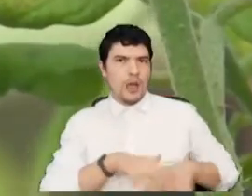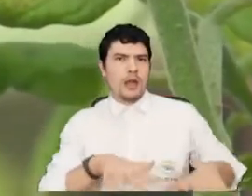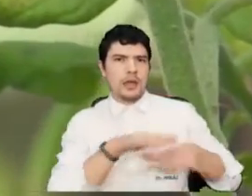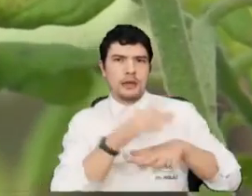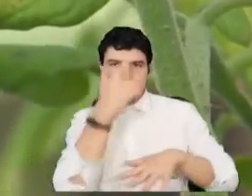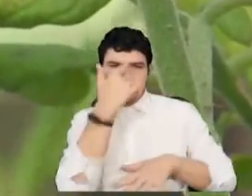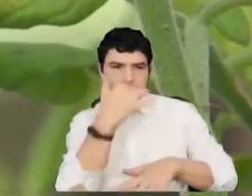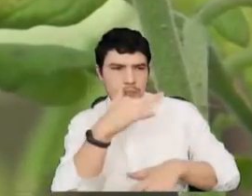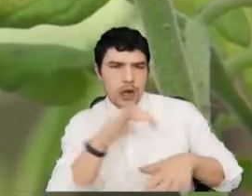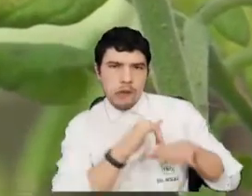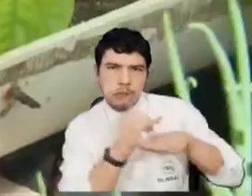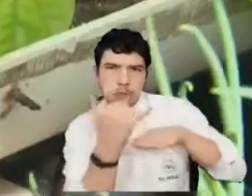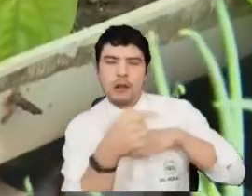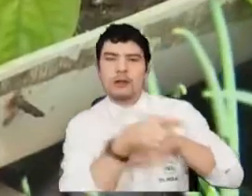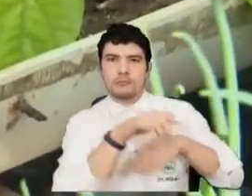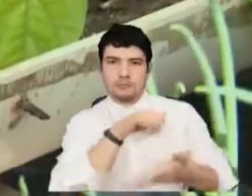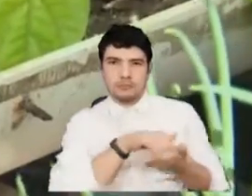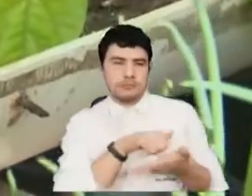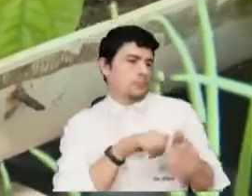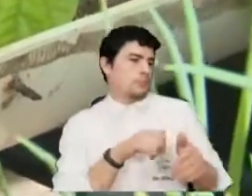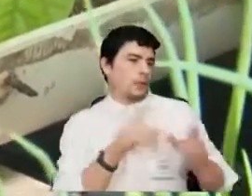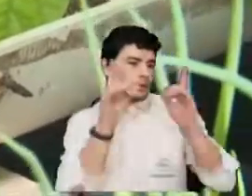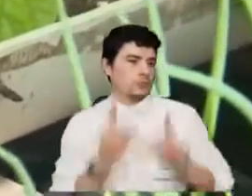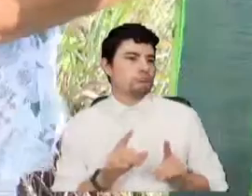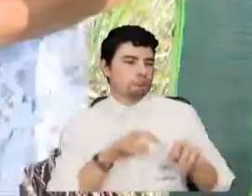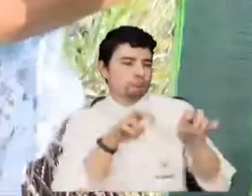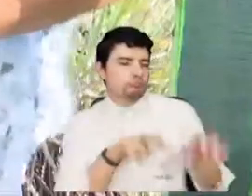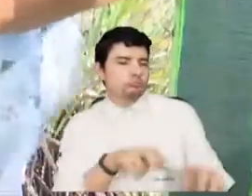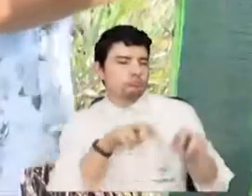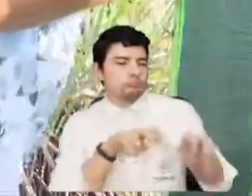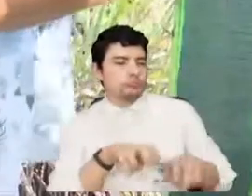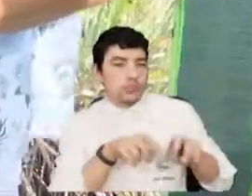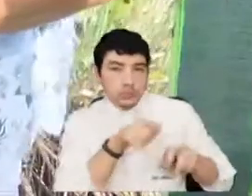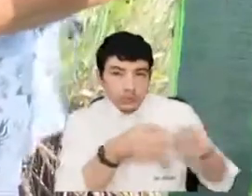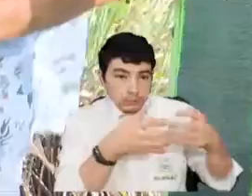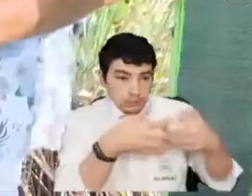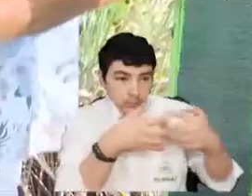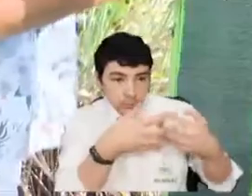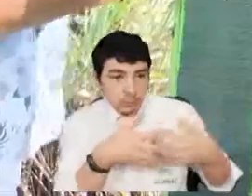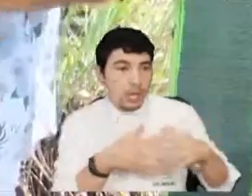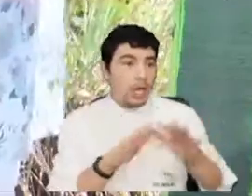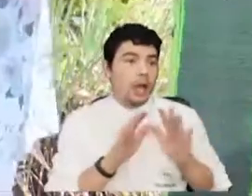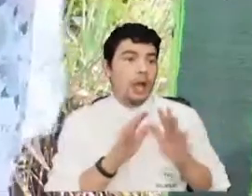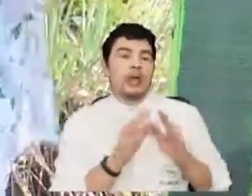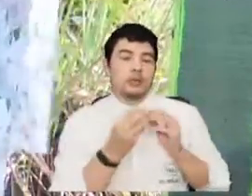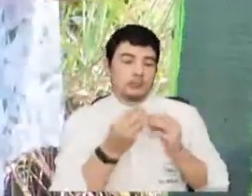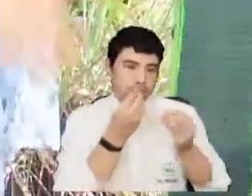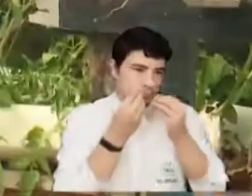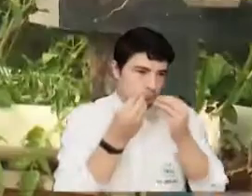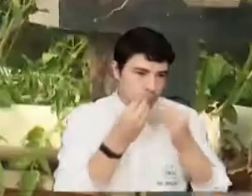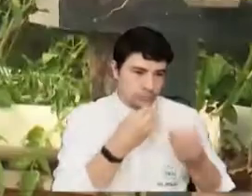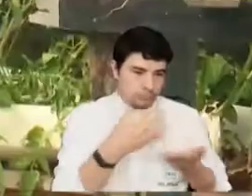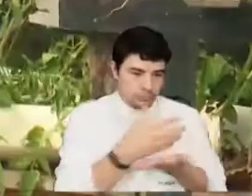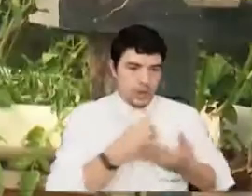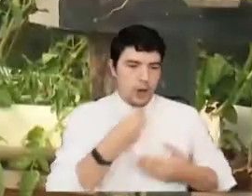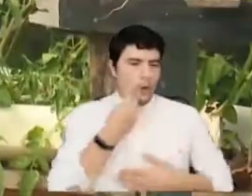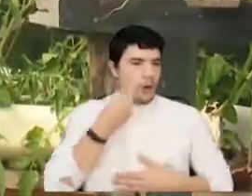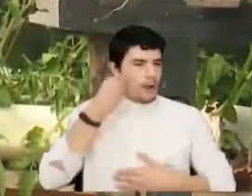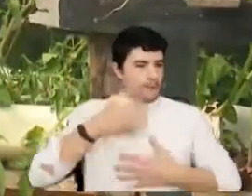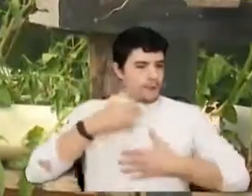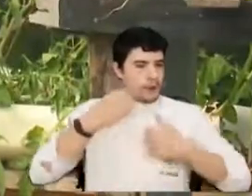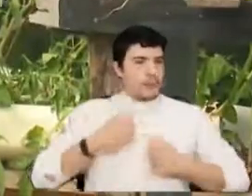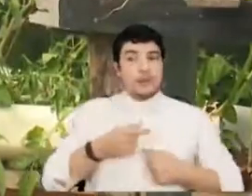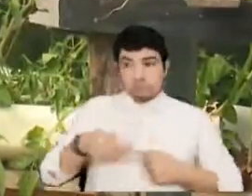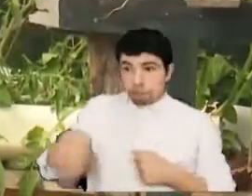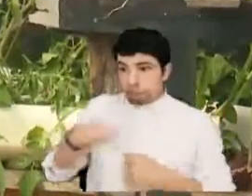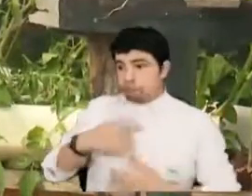con los alimentos que produce ahí, ayudar al abastecimiento de su hogar y de los miembros de su comunidad. Tener una huerta casera no es únicamente salud,